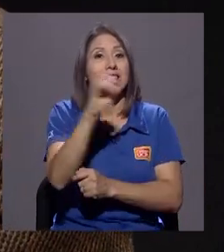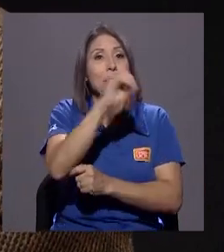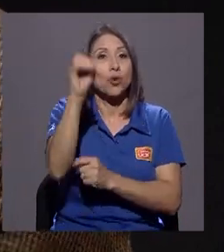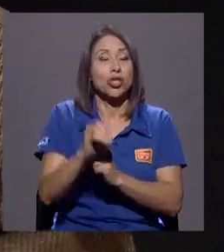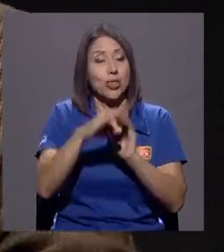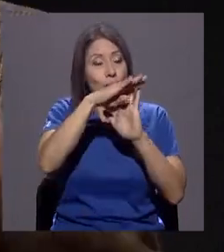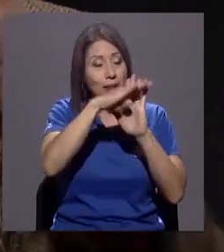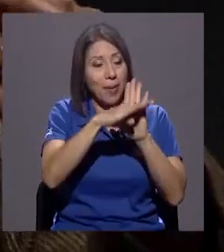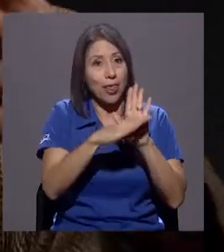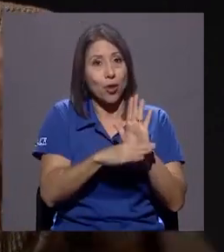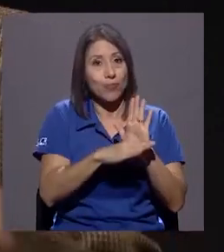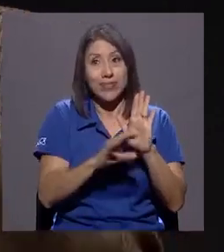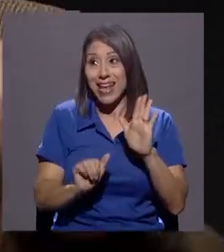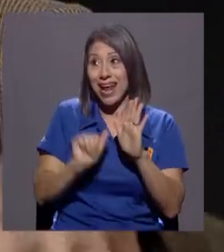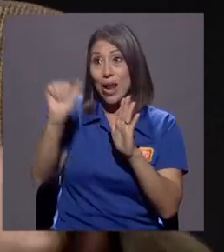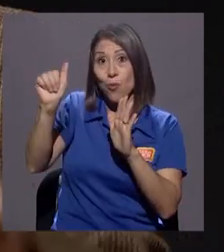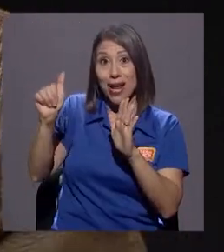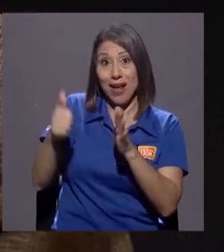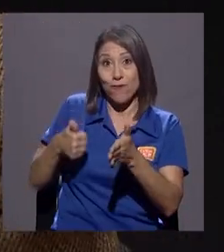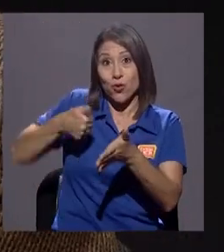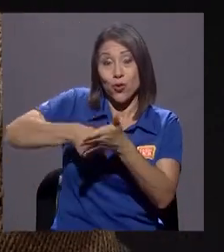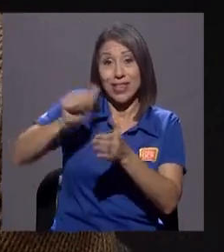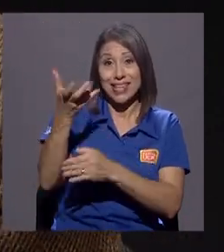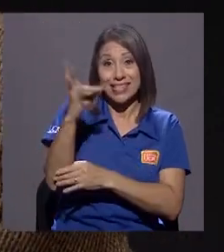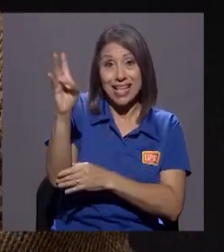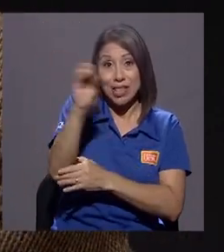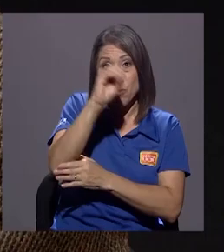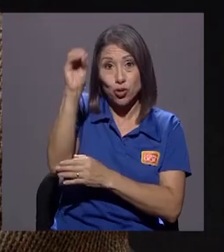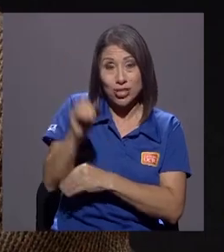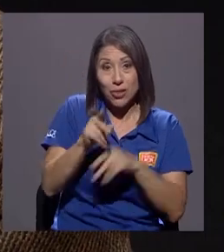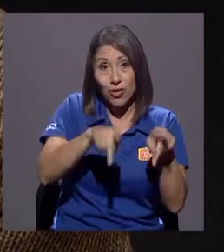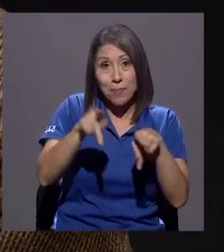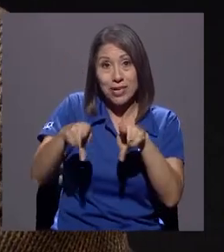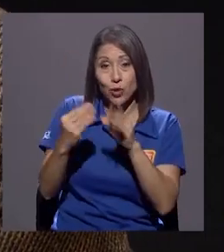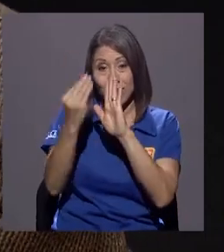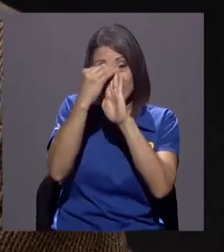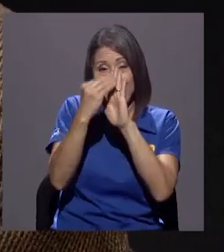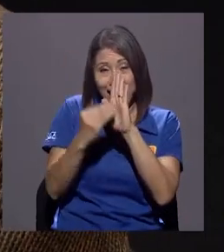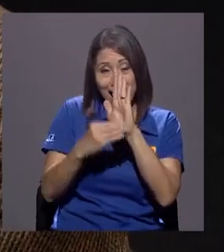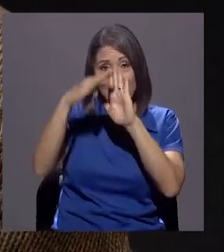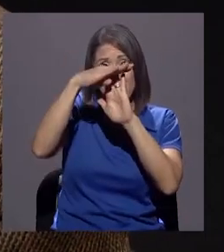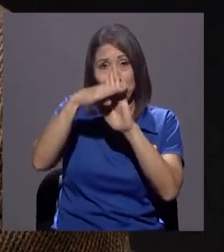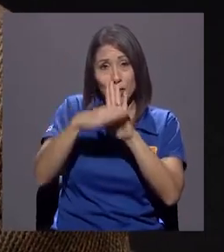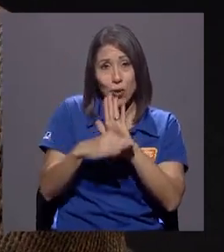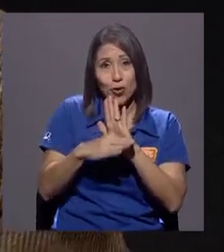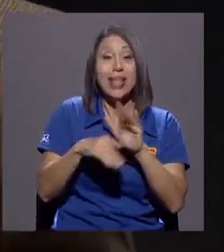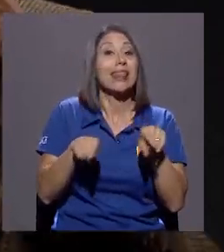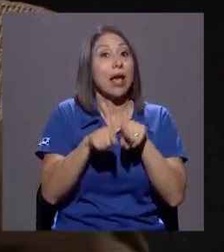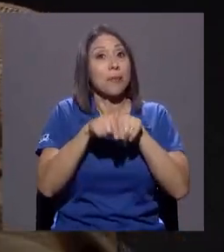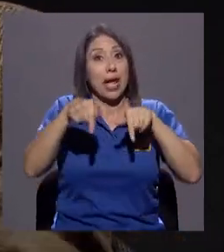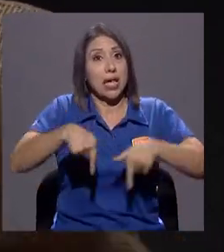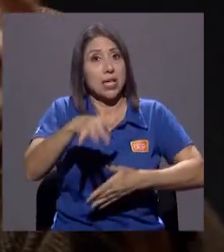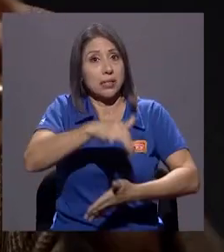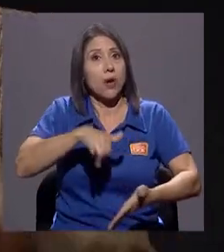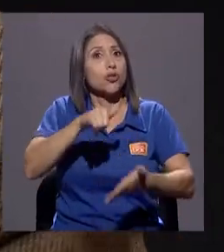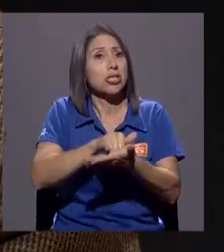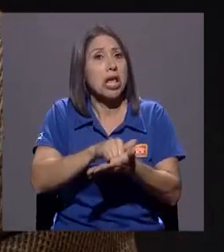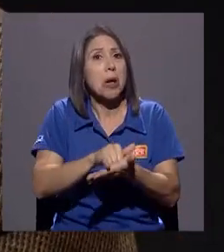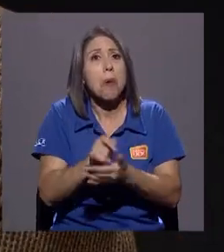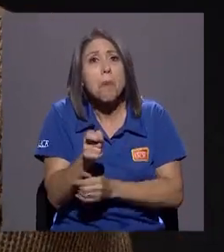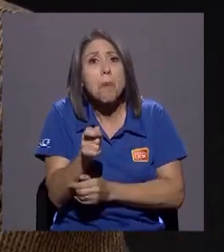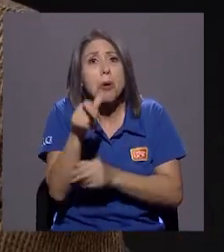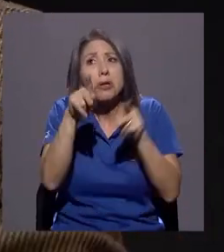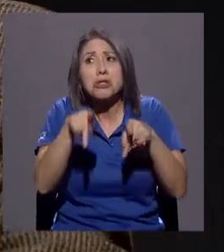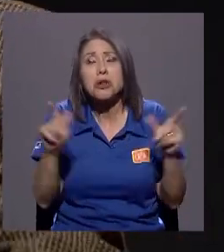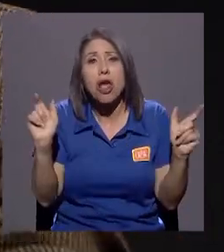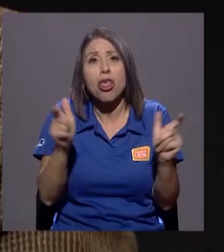y así en todo el país y aquí en san josé también la votación fue muy pobre entonces y por eso tenemos esa cantidad de alcaldes que